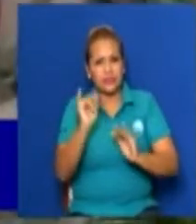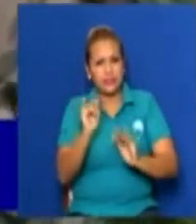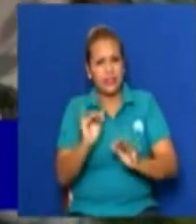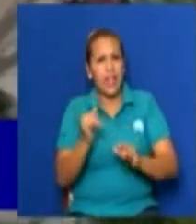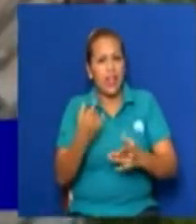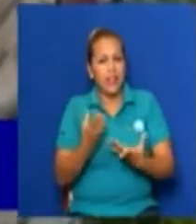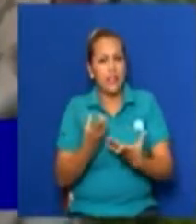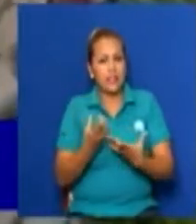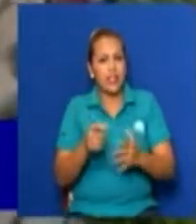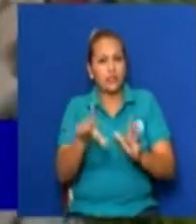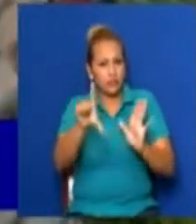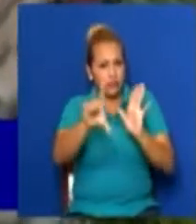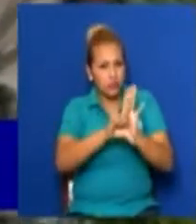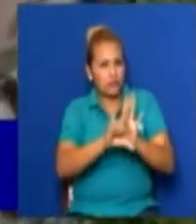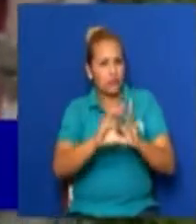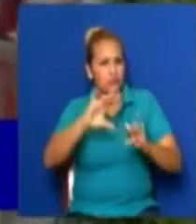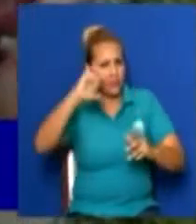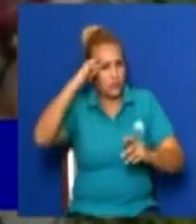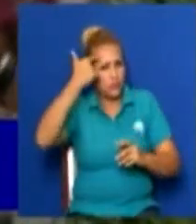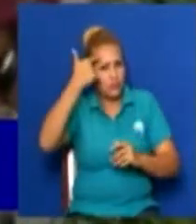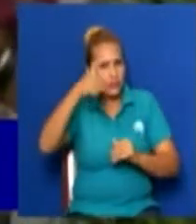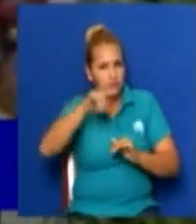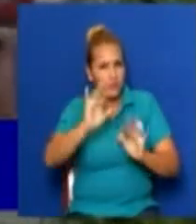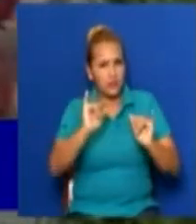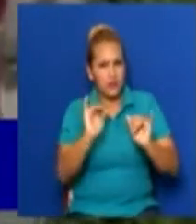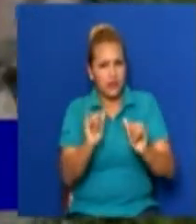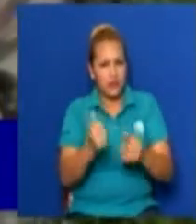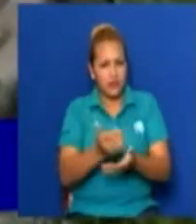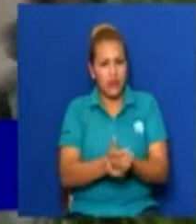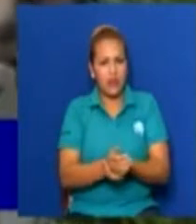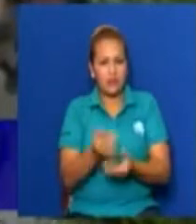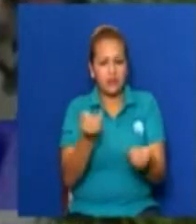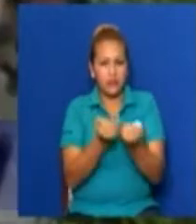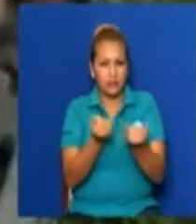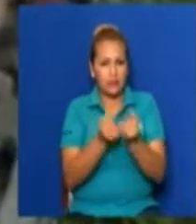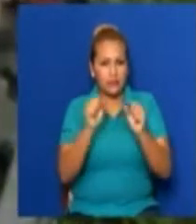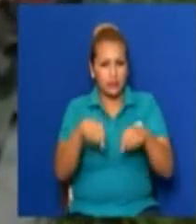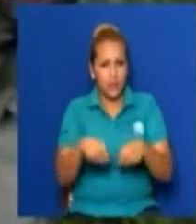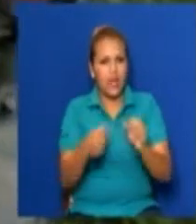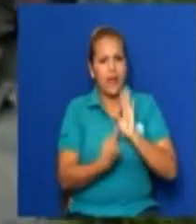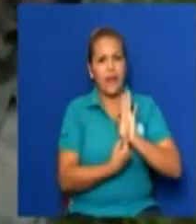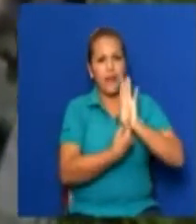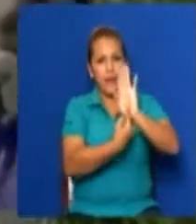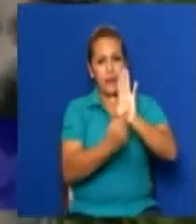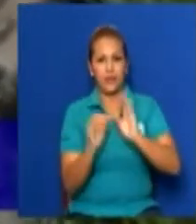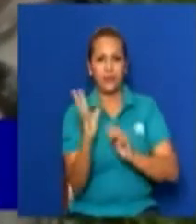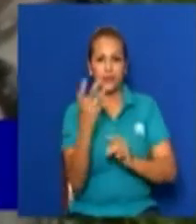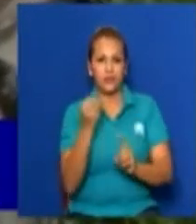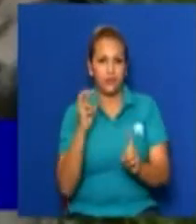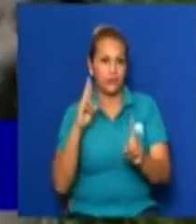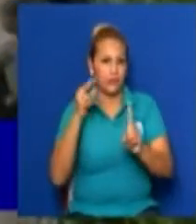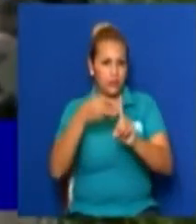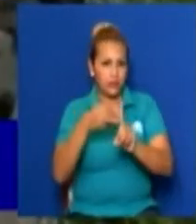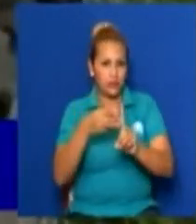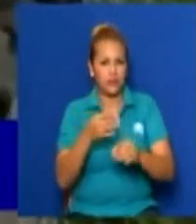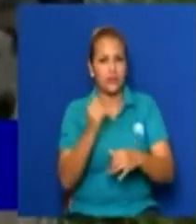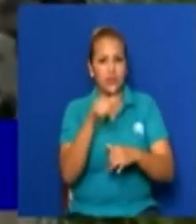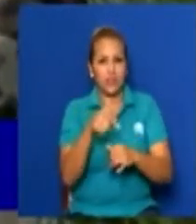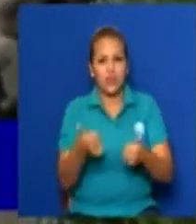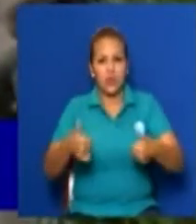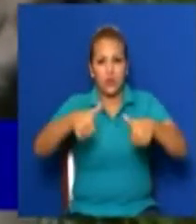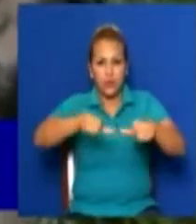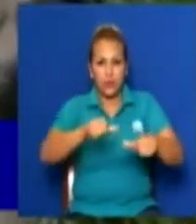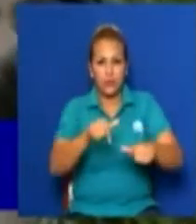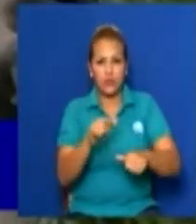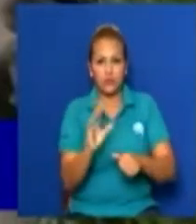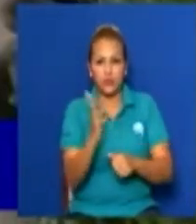jurídica muy interesante, que muchas veces ha sido ejemplo en la región. Y el convenio 138